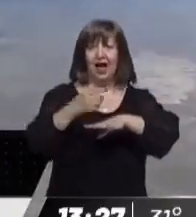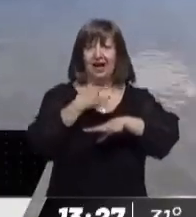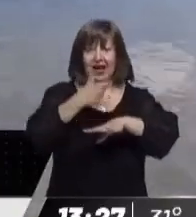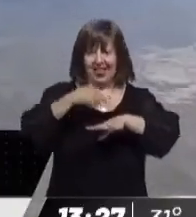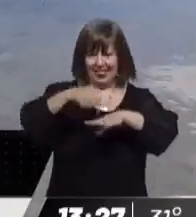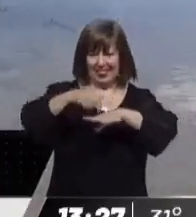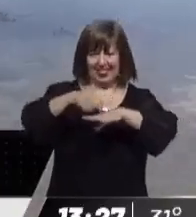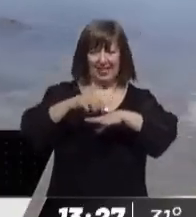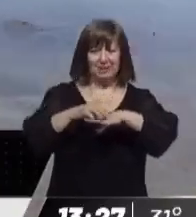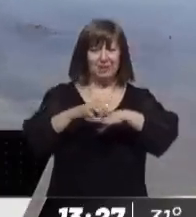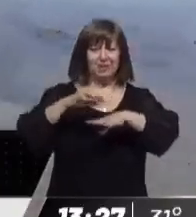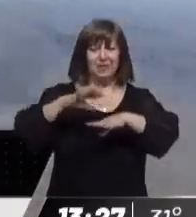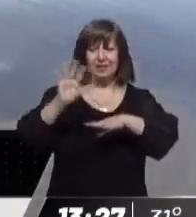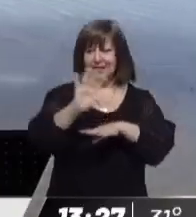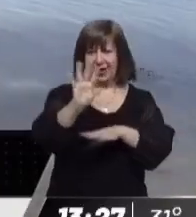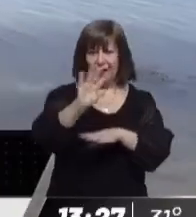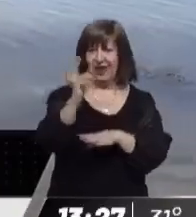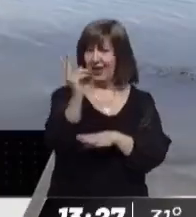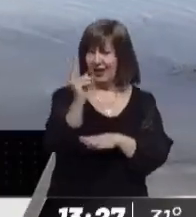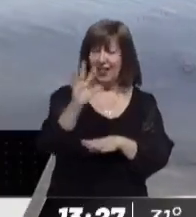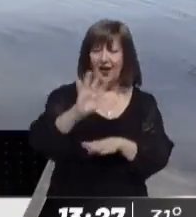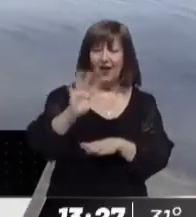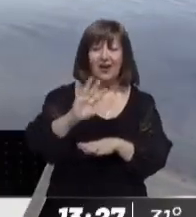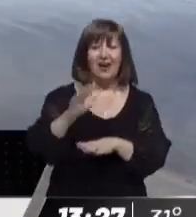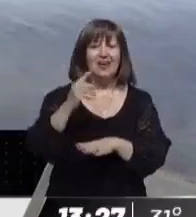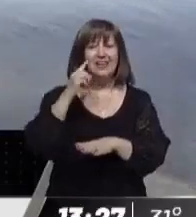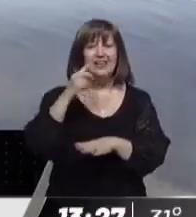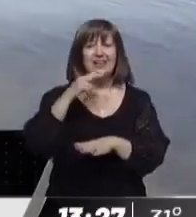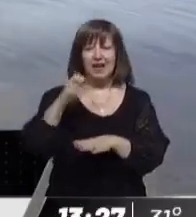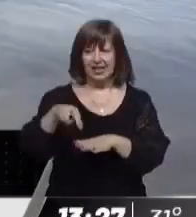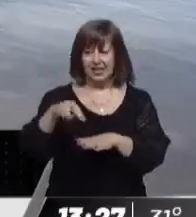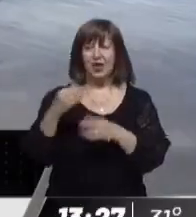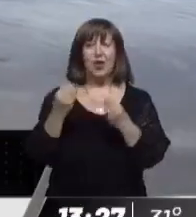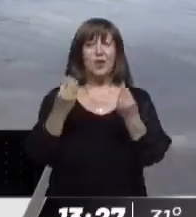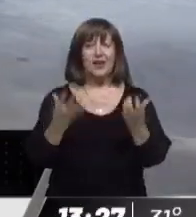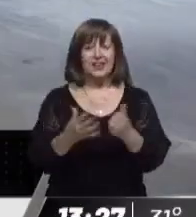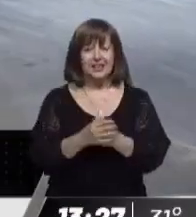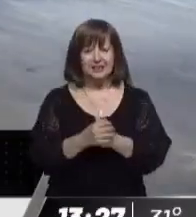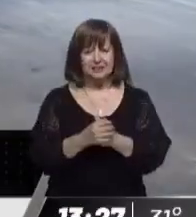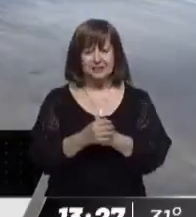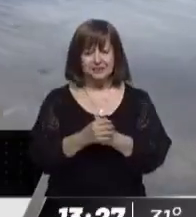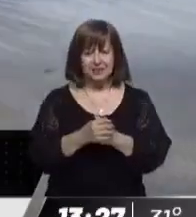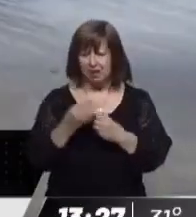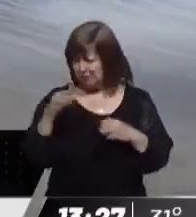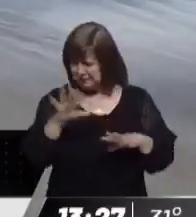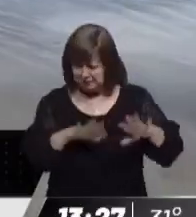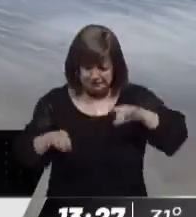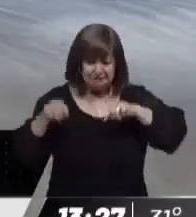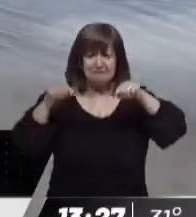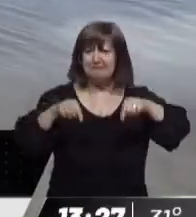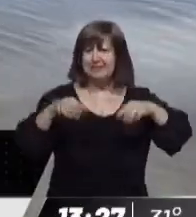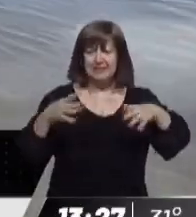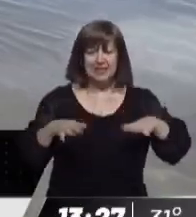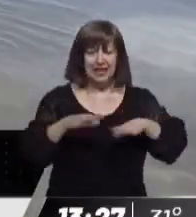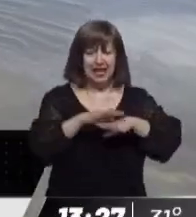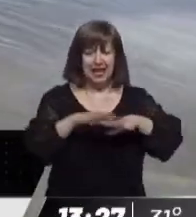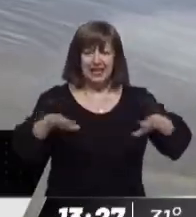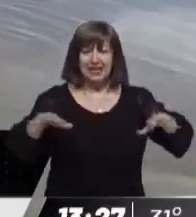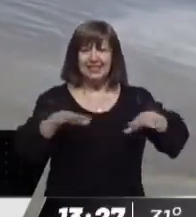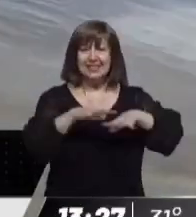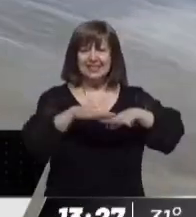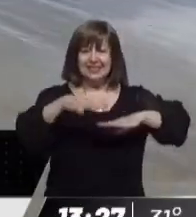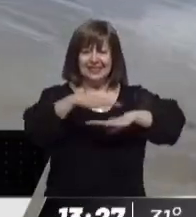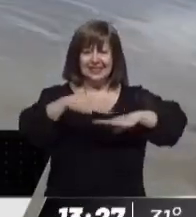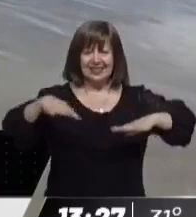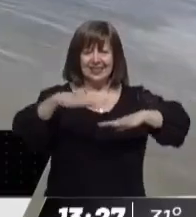agua! Tenga cuidado. Hola chicos, hola Iván, ¿cómo andás? ¿Qué hiciste acá? Hice una pequeña balsa